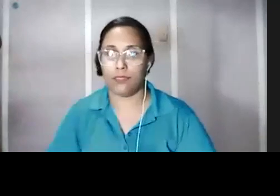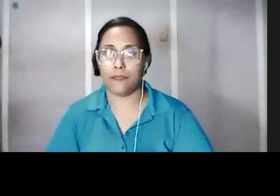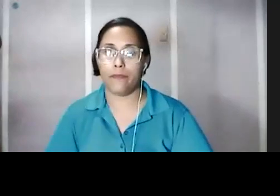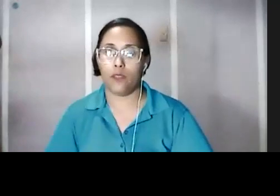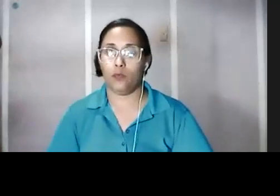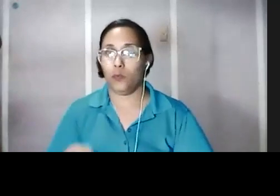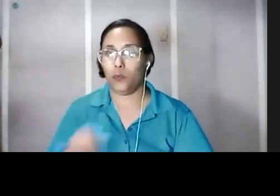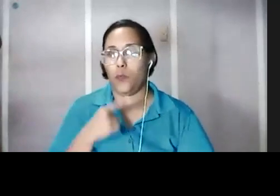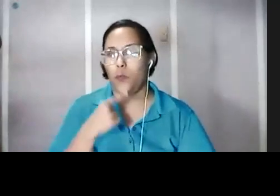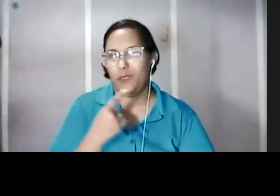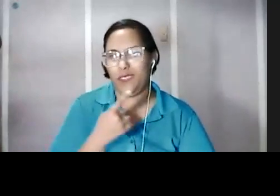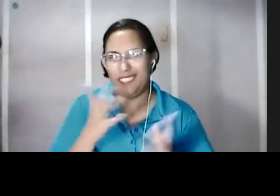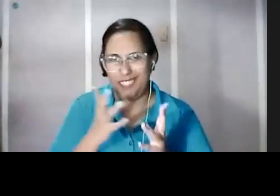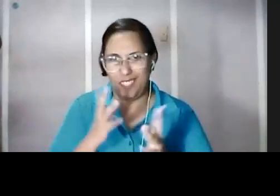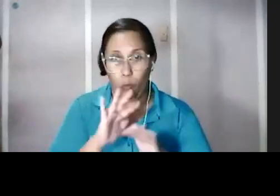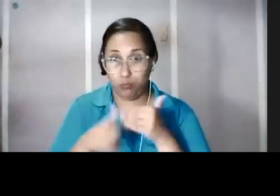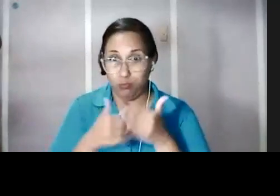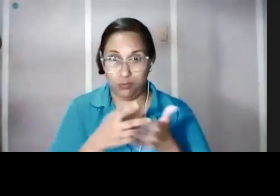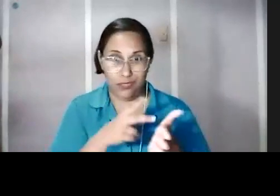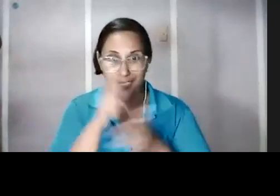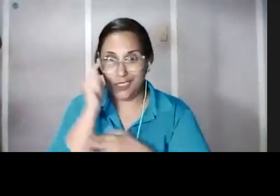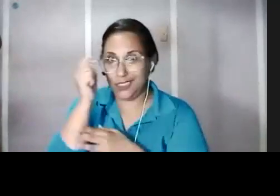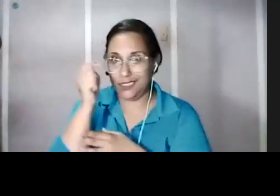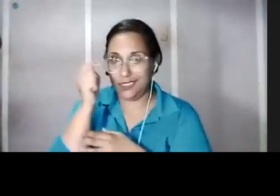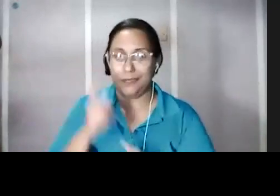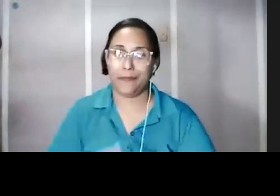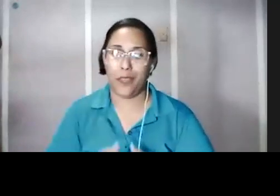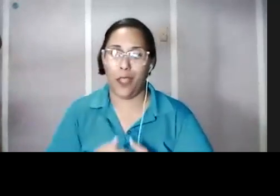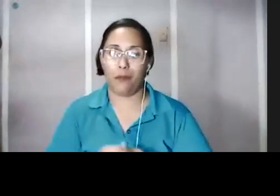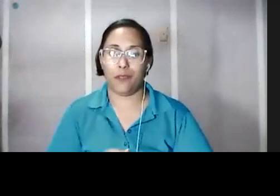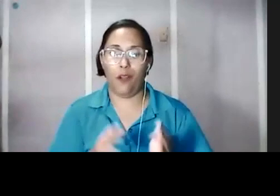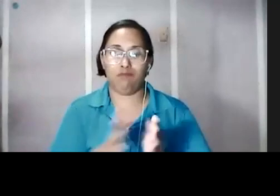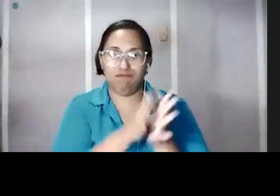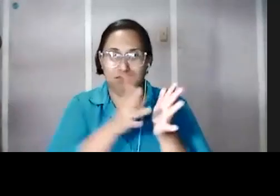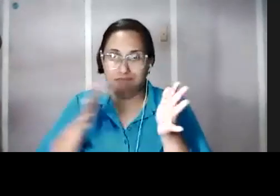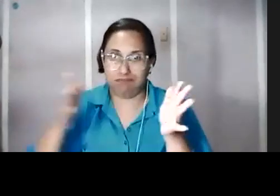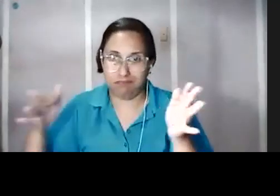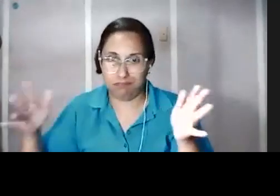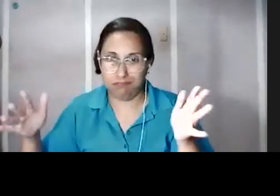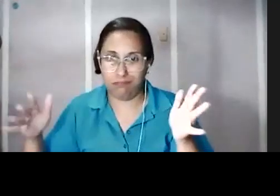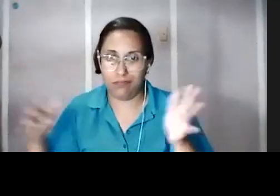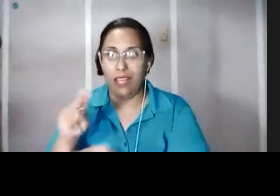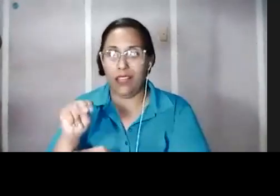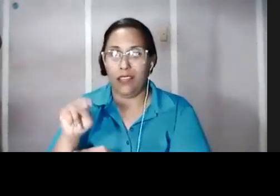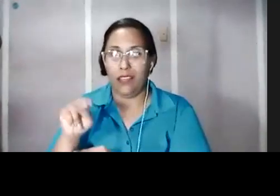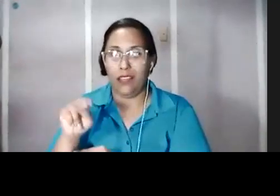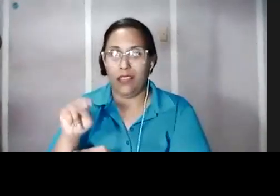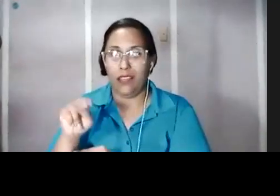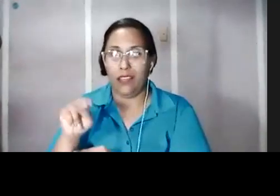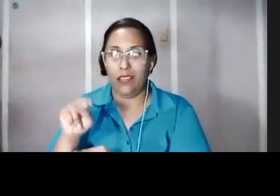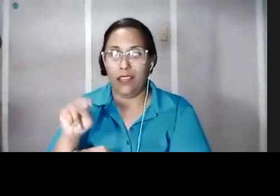diciendo todo lo que dicen estos teóricos, son mucho más elaborados. Natalie Simon Davis